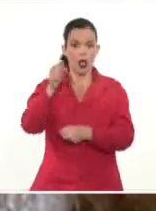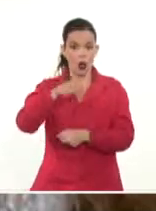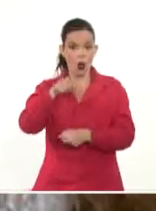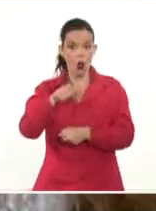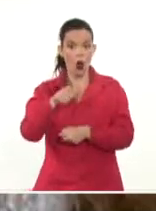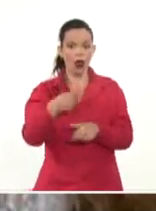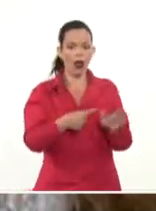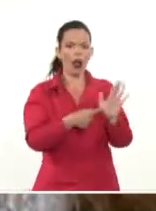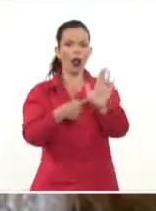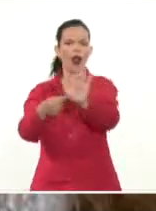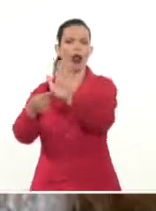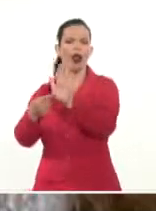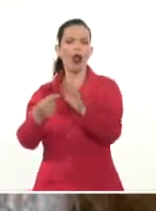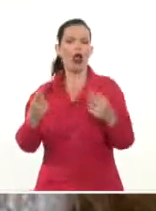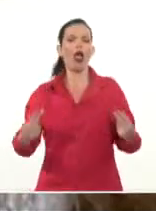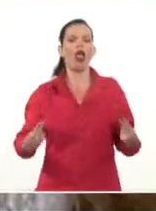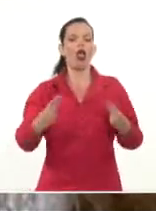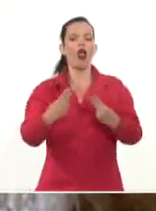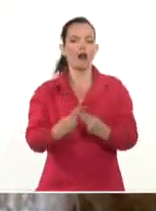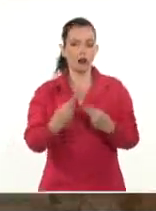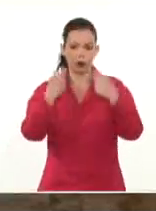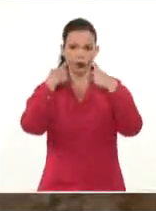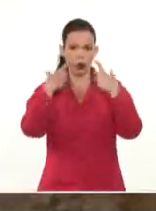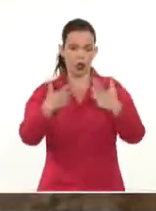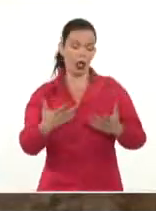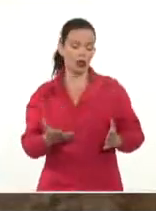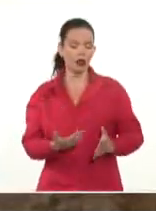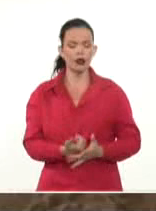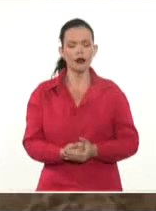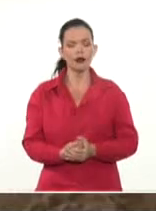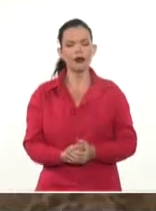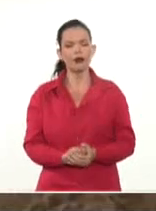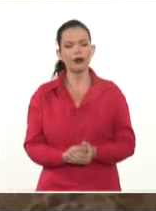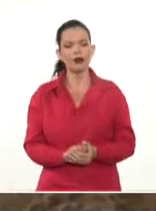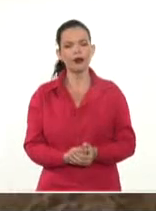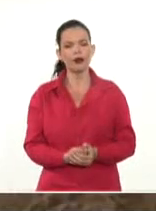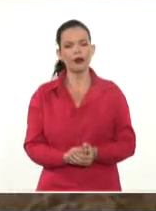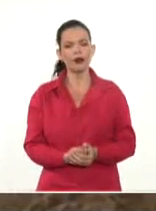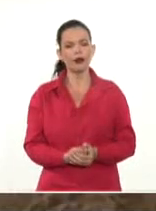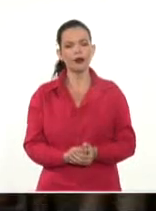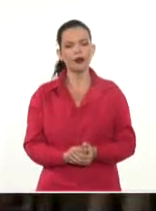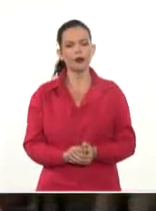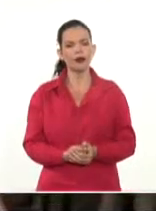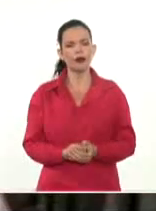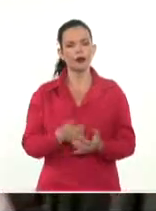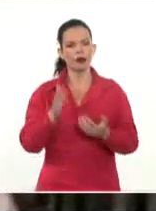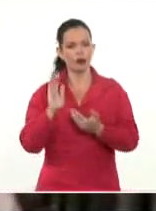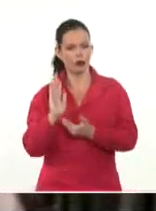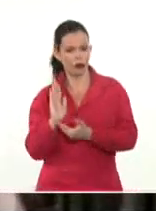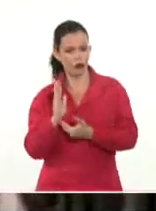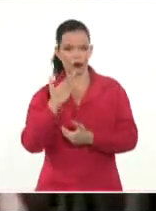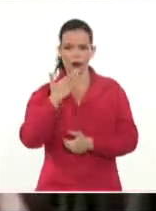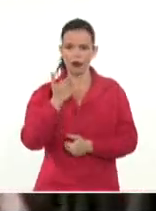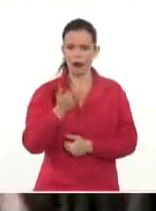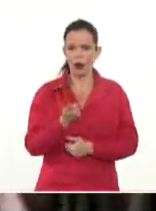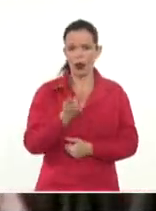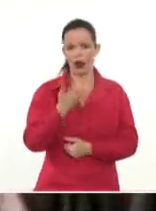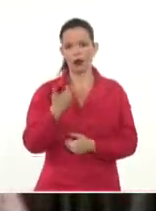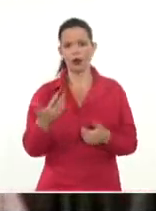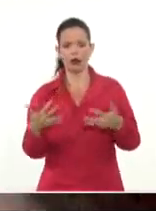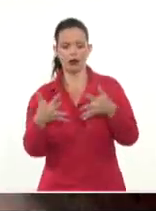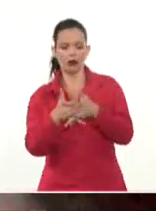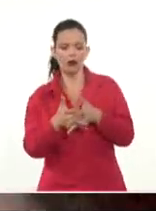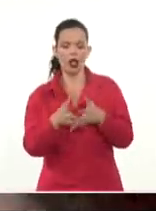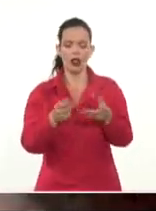juzgamiento de los animales que yo traje para exposición. FIAGROP 2023 devino escenario propicio para la concreción de negocios con capital